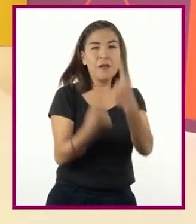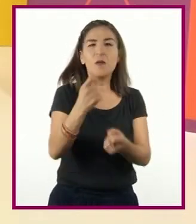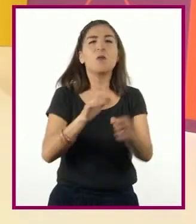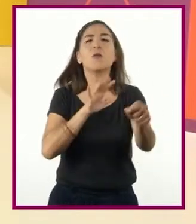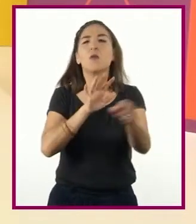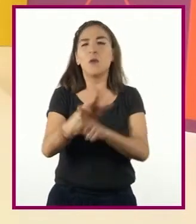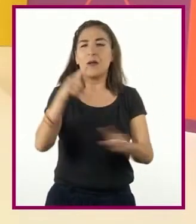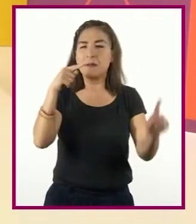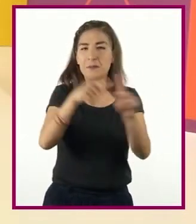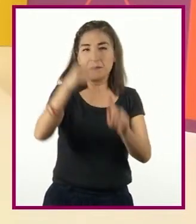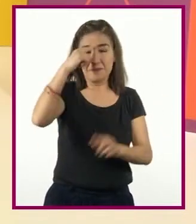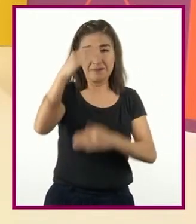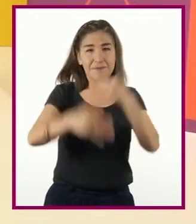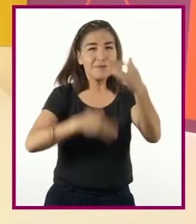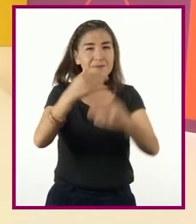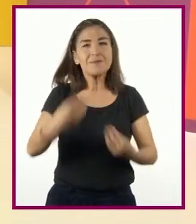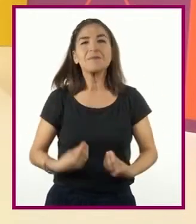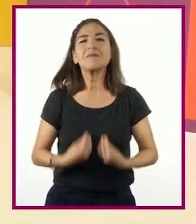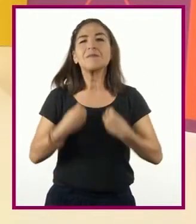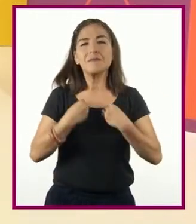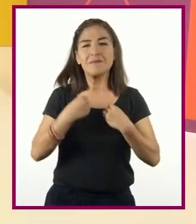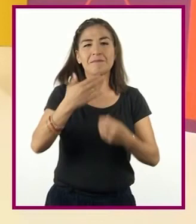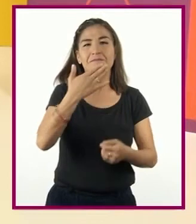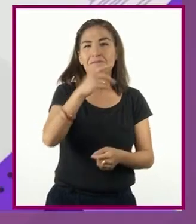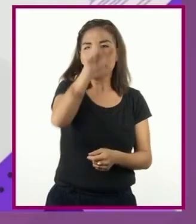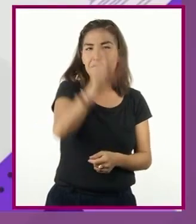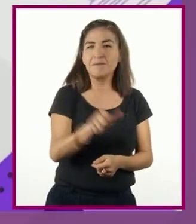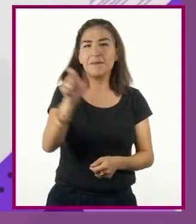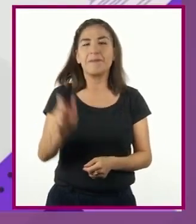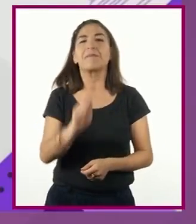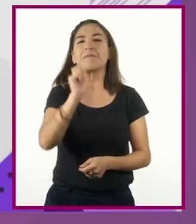influyen en la construcción de la identidad son los siguientes.